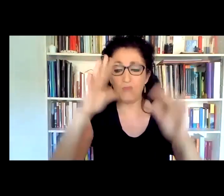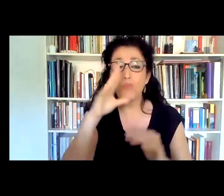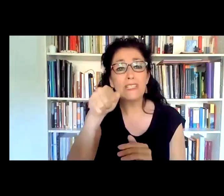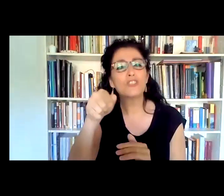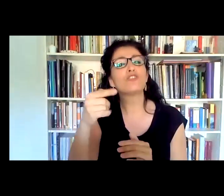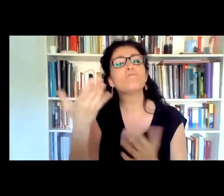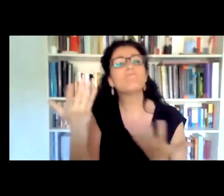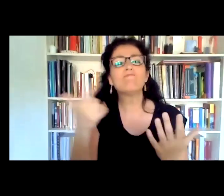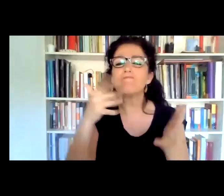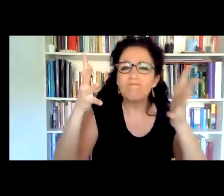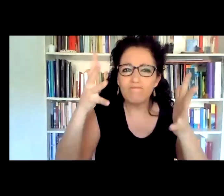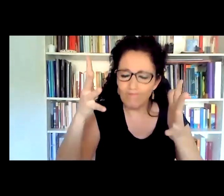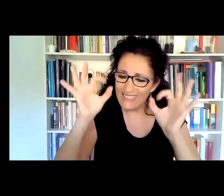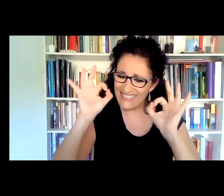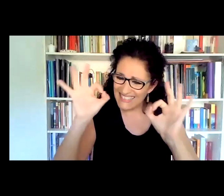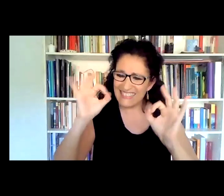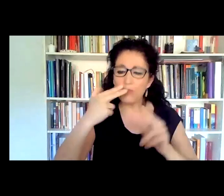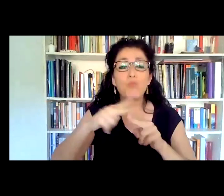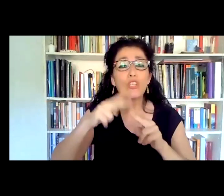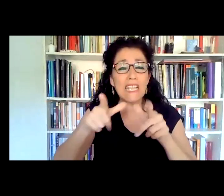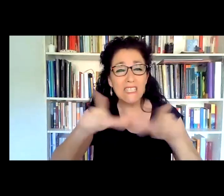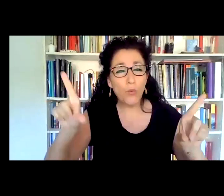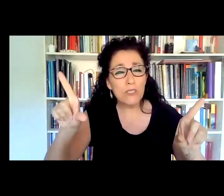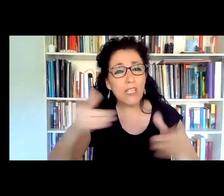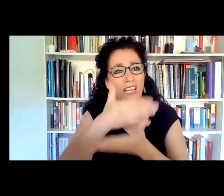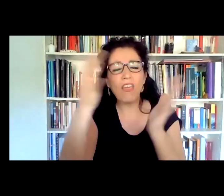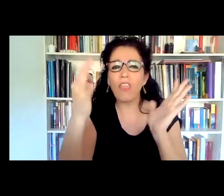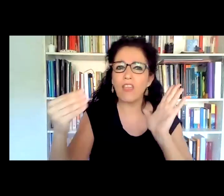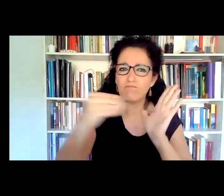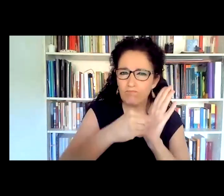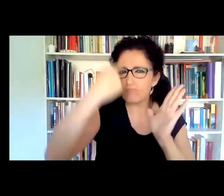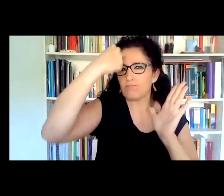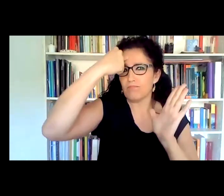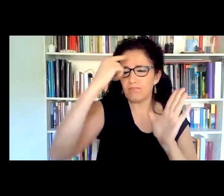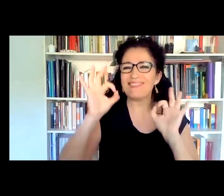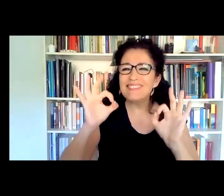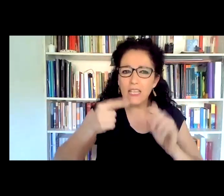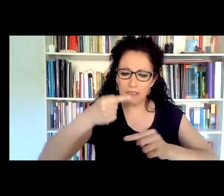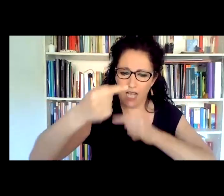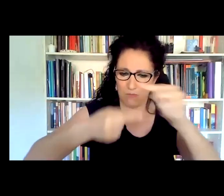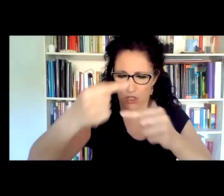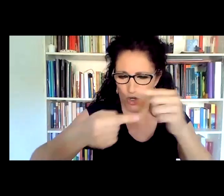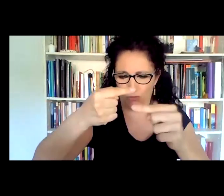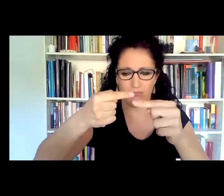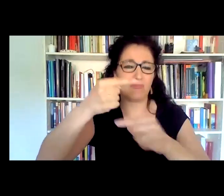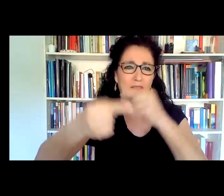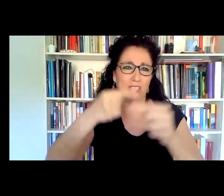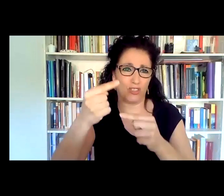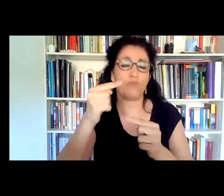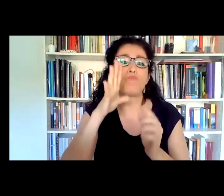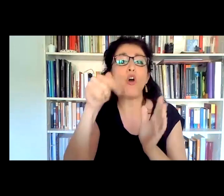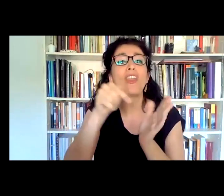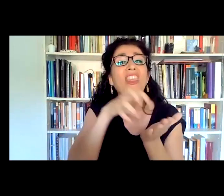a las personas sordas adultas a partir de ese momento, fruto de que no